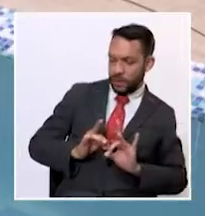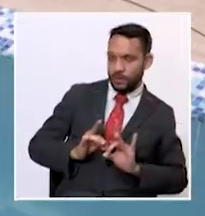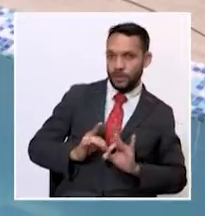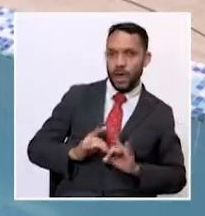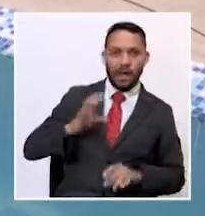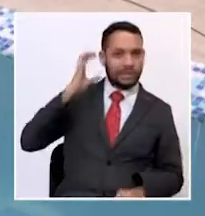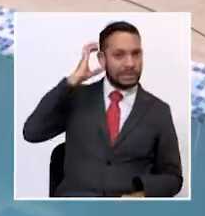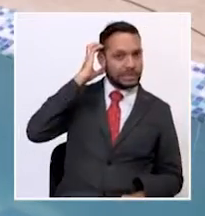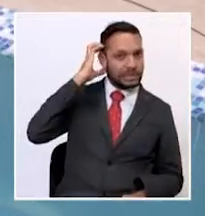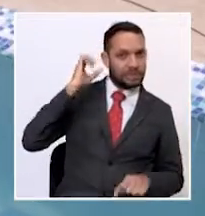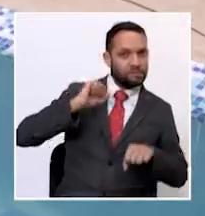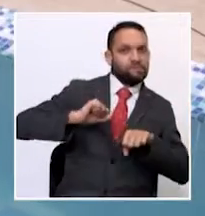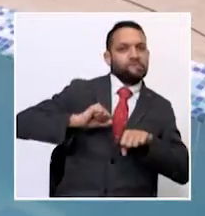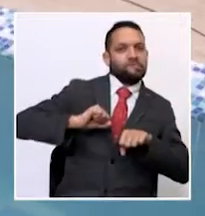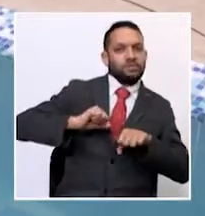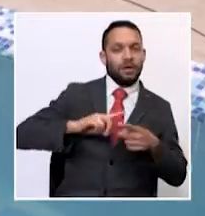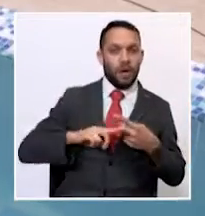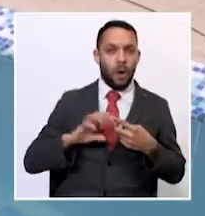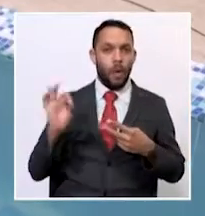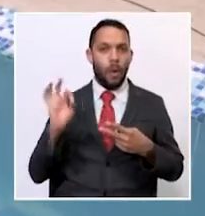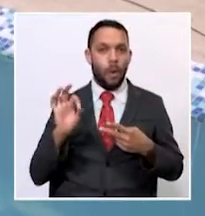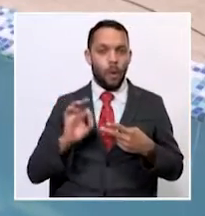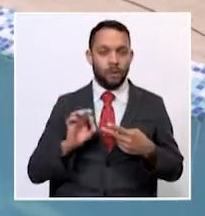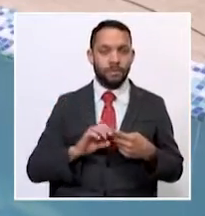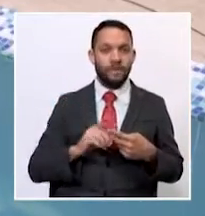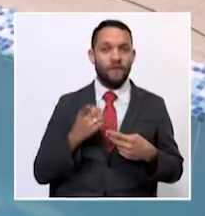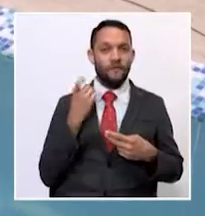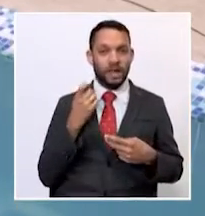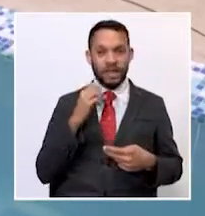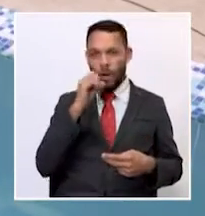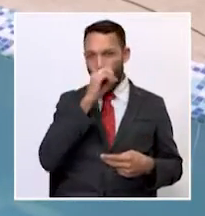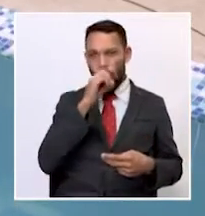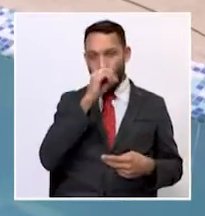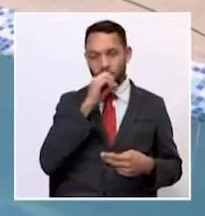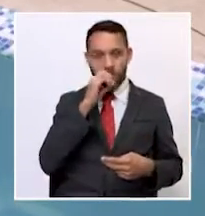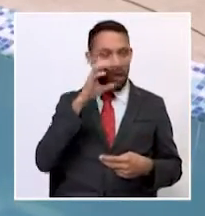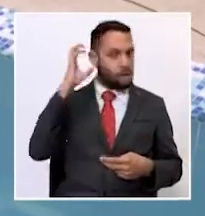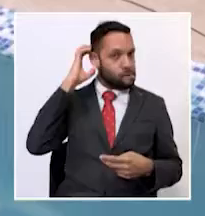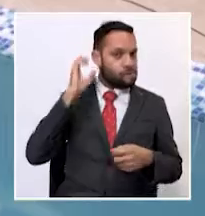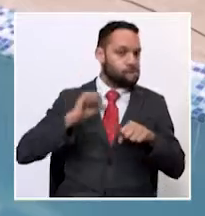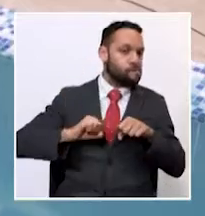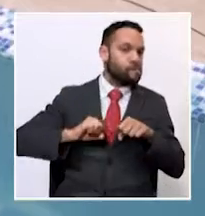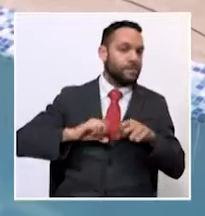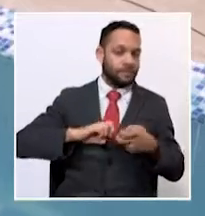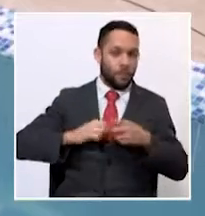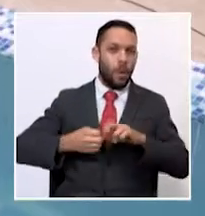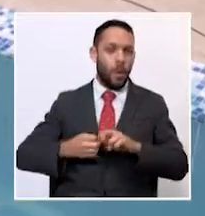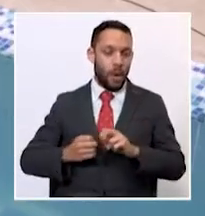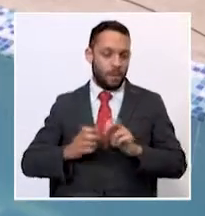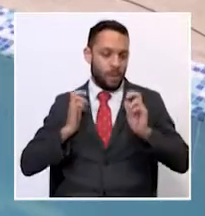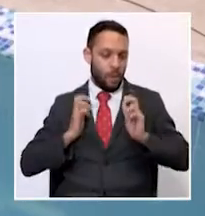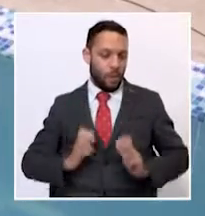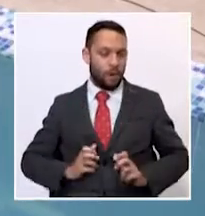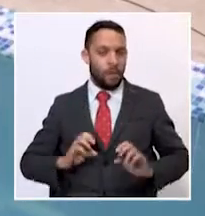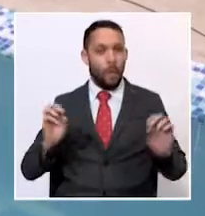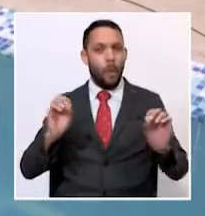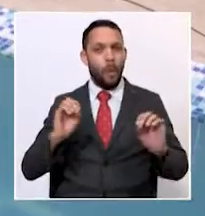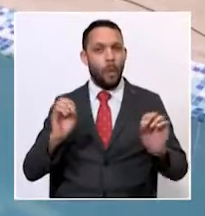cerebral, que tuvieron falta de oxígeno en el cerebro y tienen ciertas dificultades o